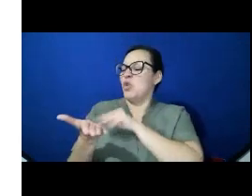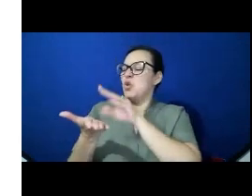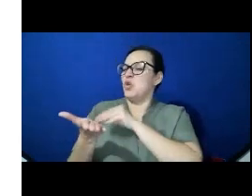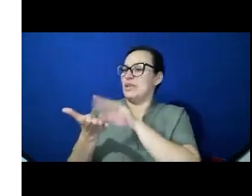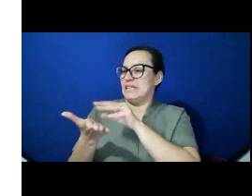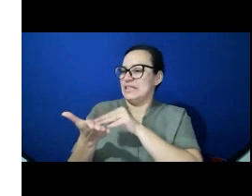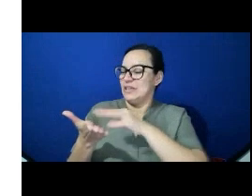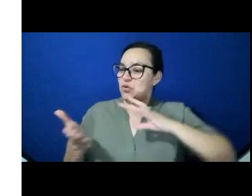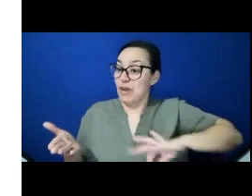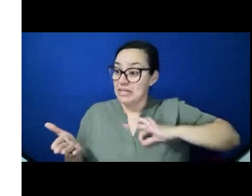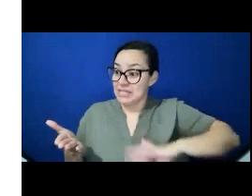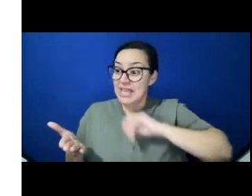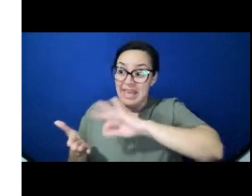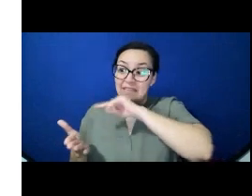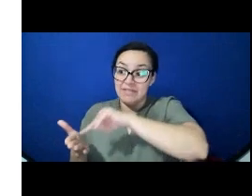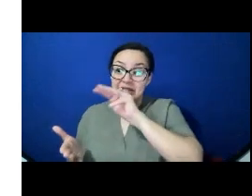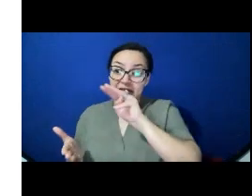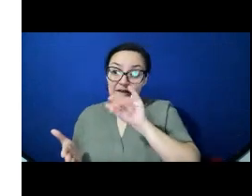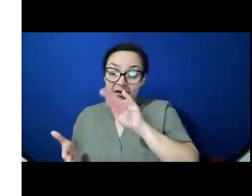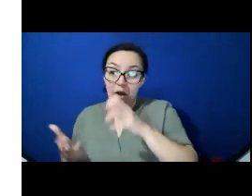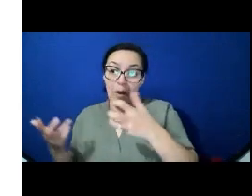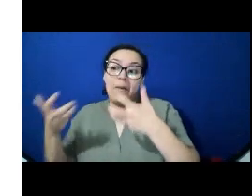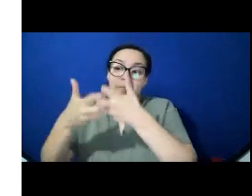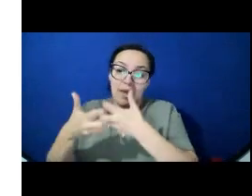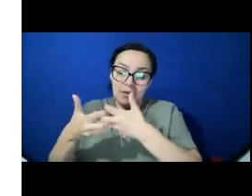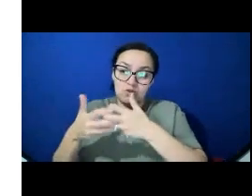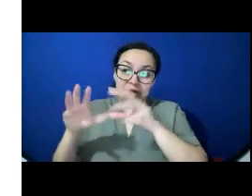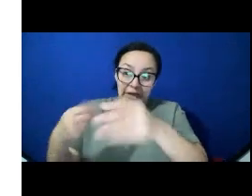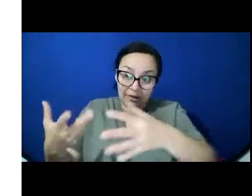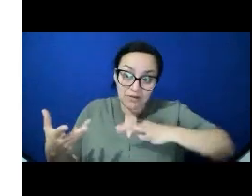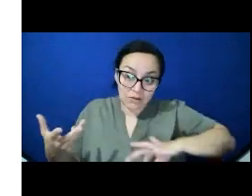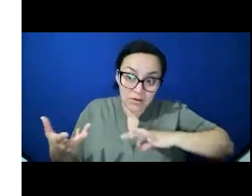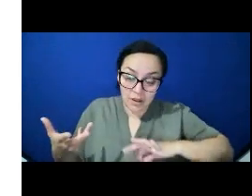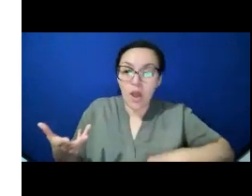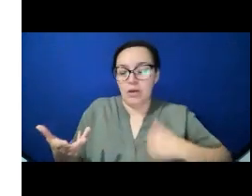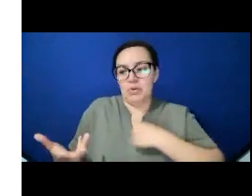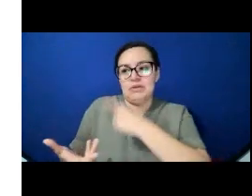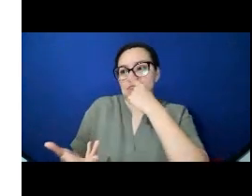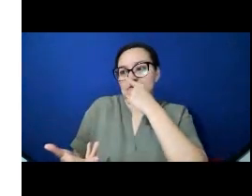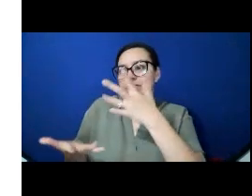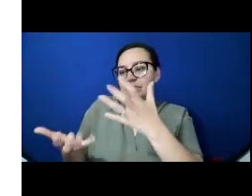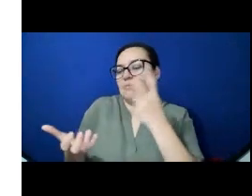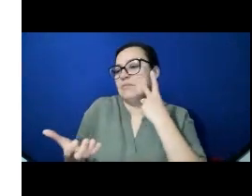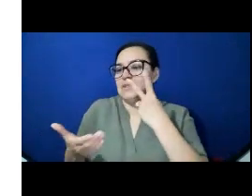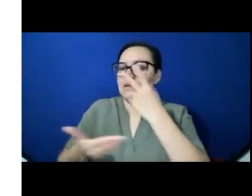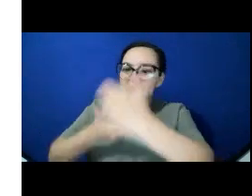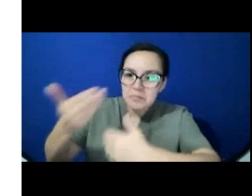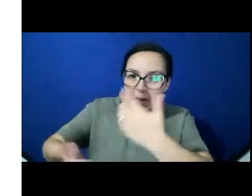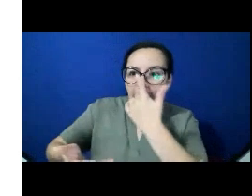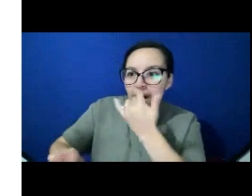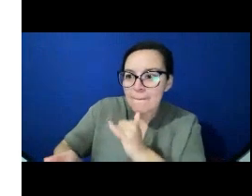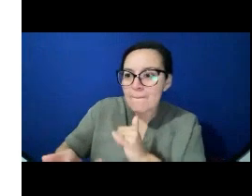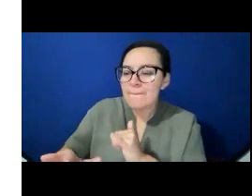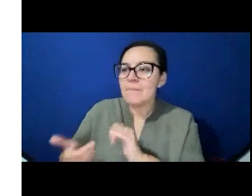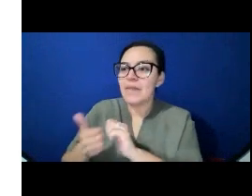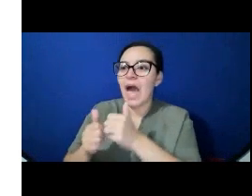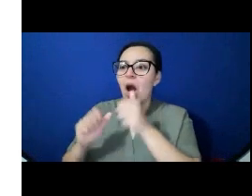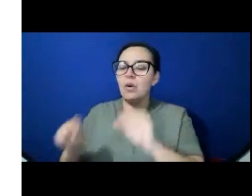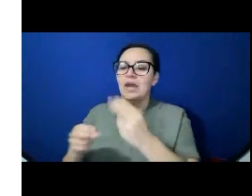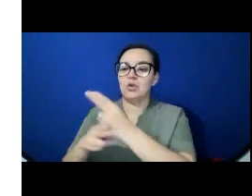tengan créditos de aprendizaje. Y si sirve ese propósito, con mucho gusto nos gustaría ver cuál sería el proceso